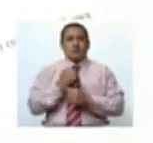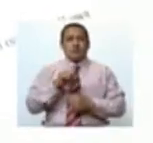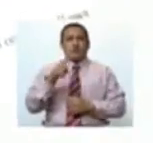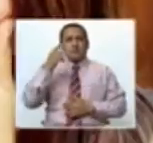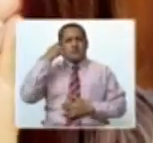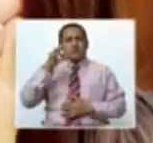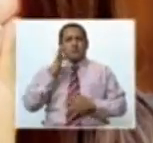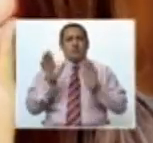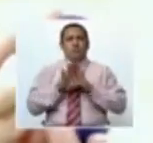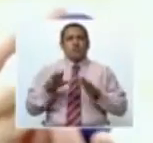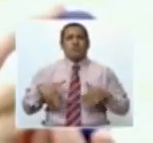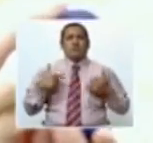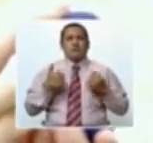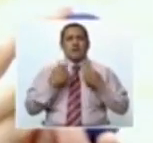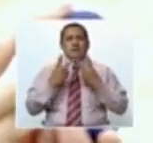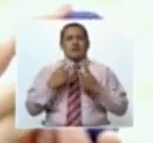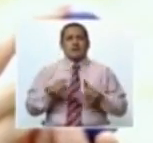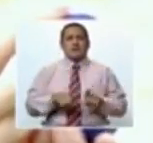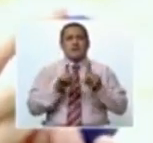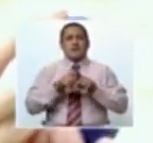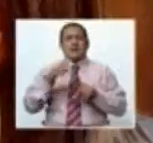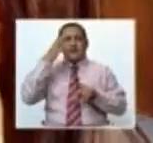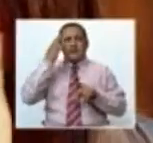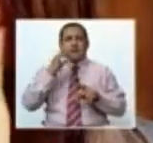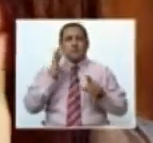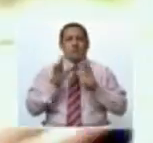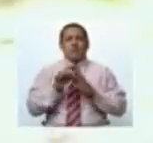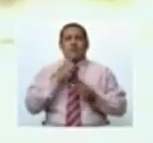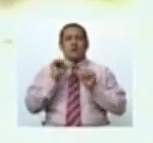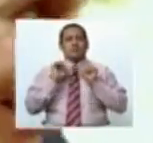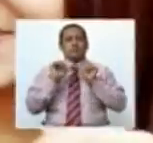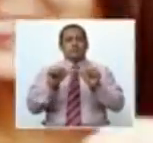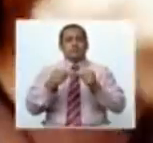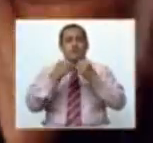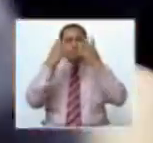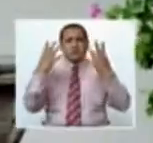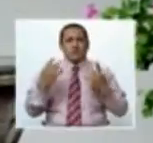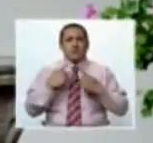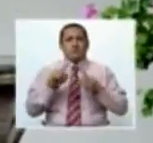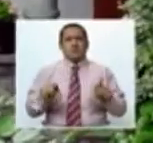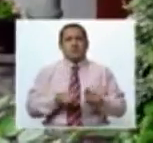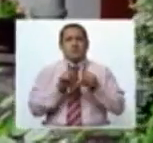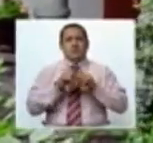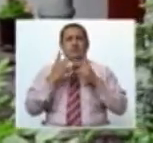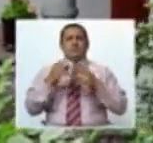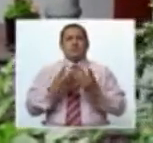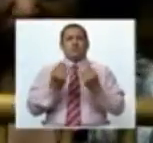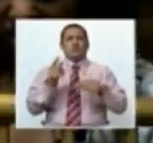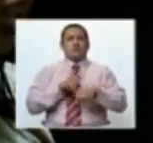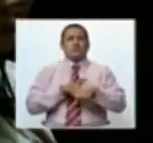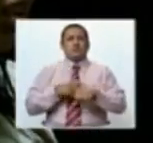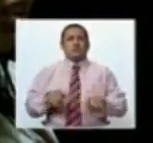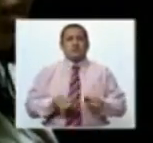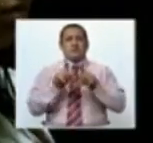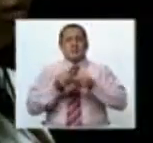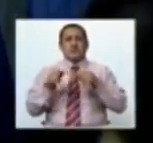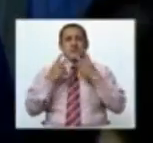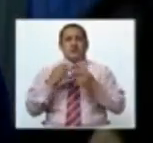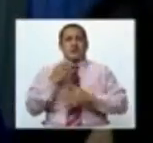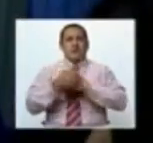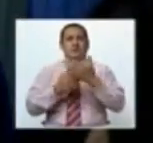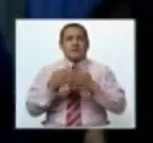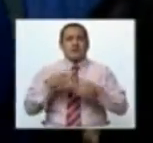románticamente no se pensó en esa posibilidad, en tanto se suponía era para siempre. Y al parecer eso es demasiado tiempo, además de